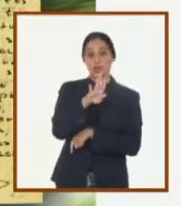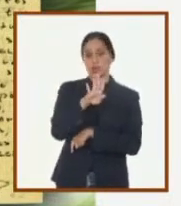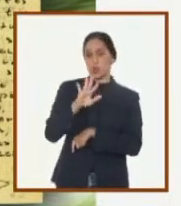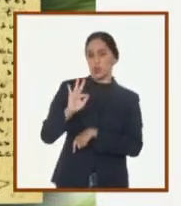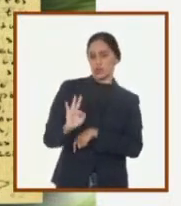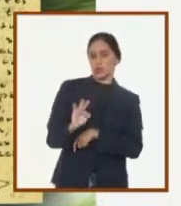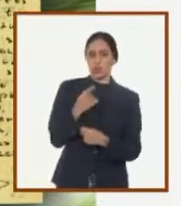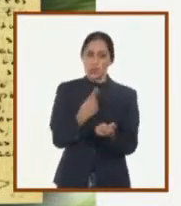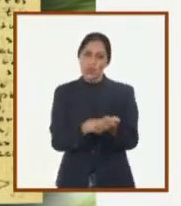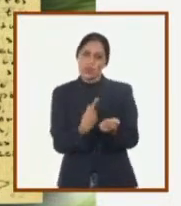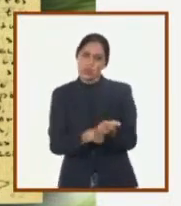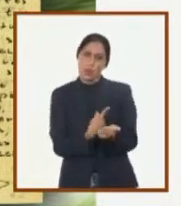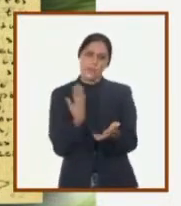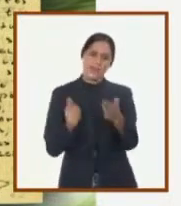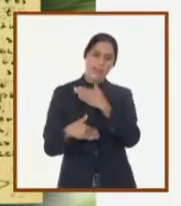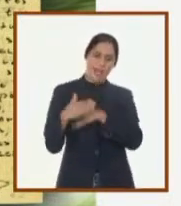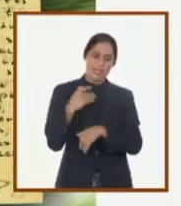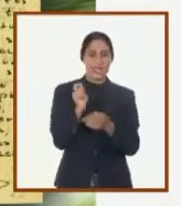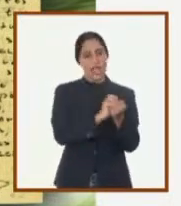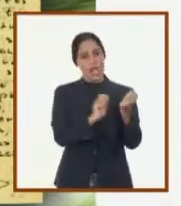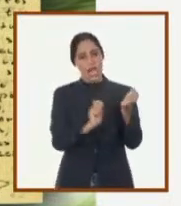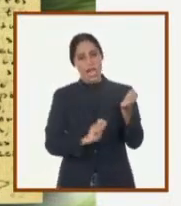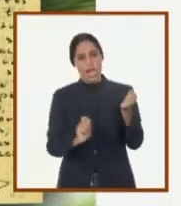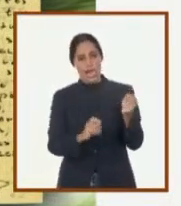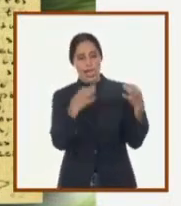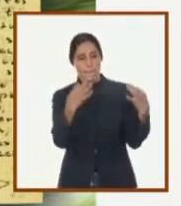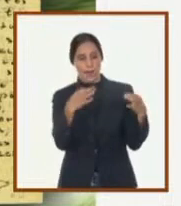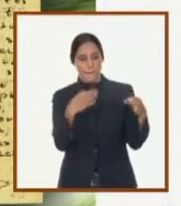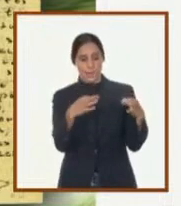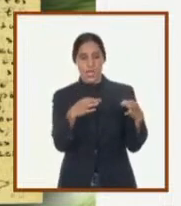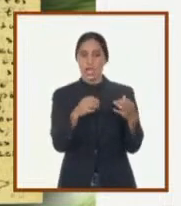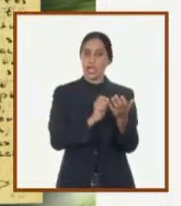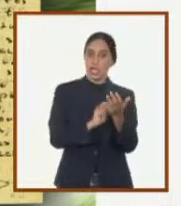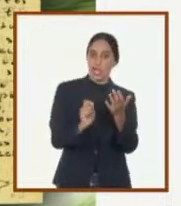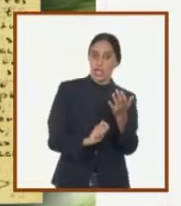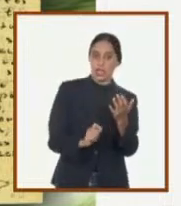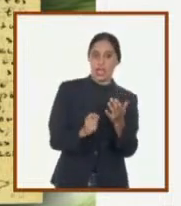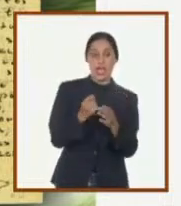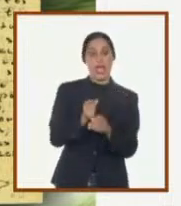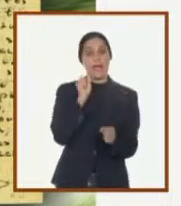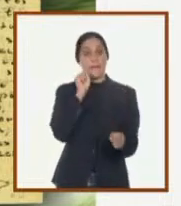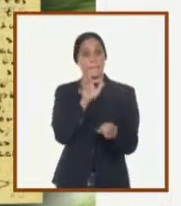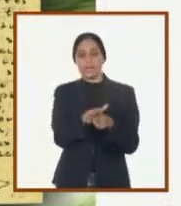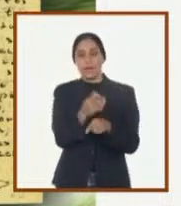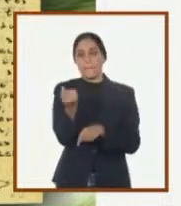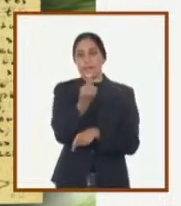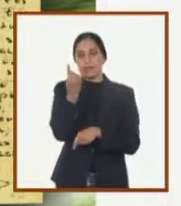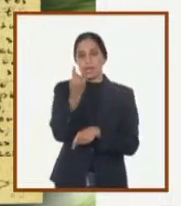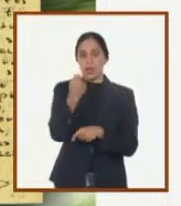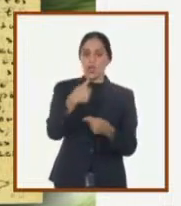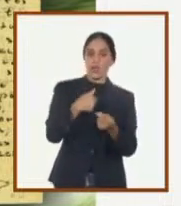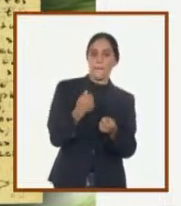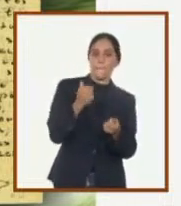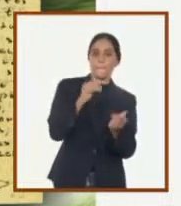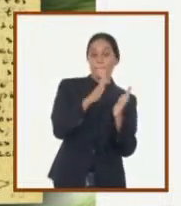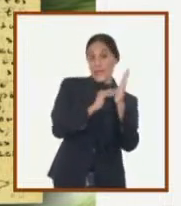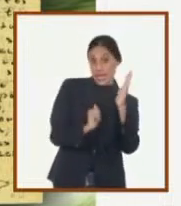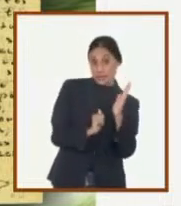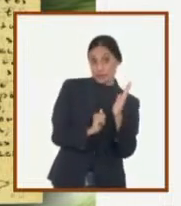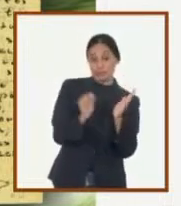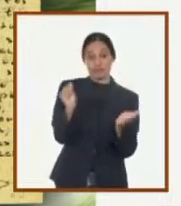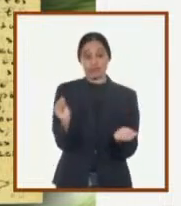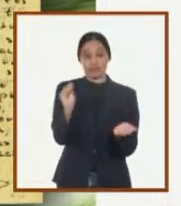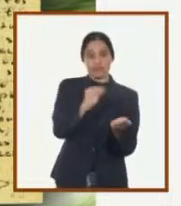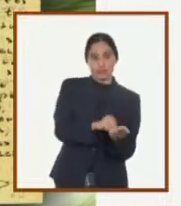Incluso en las cartas se ponía primero el eh el mes después el día se se era muy Y